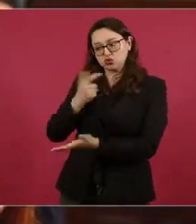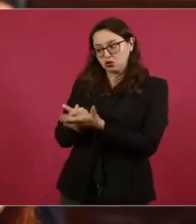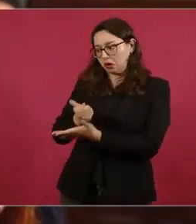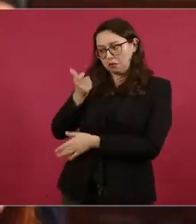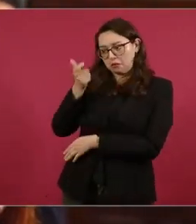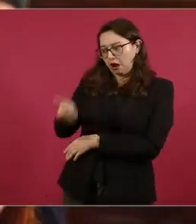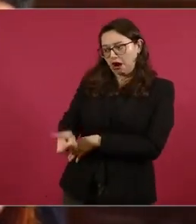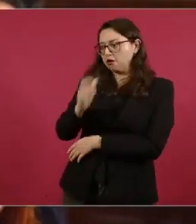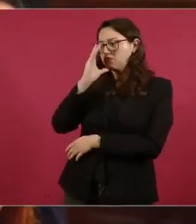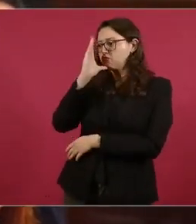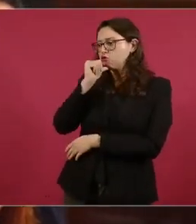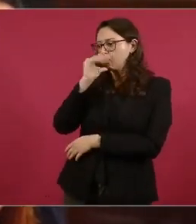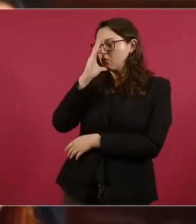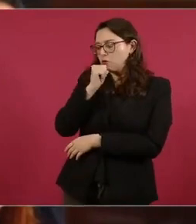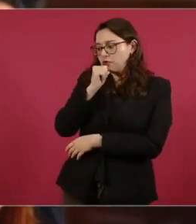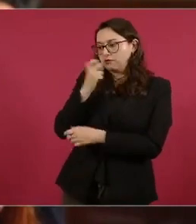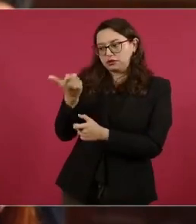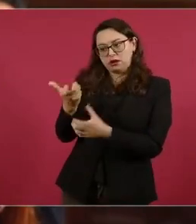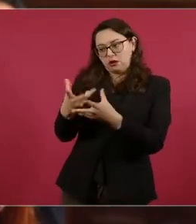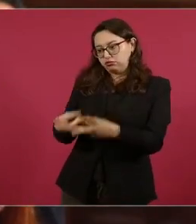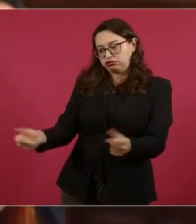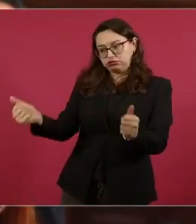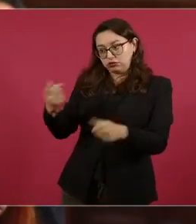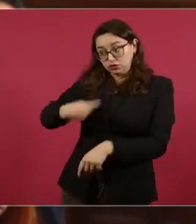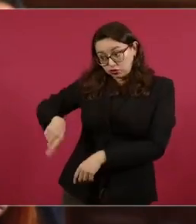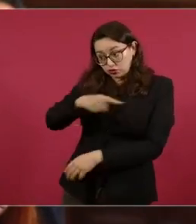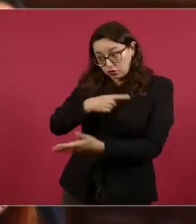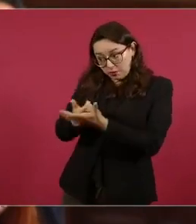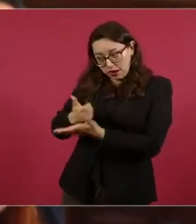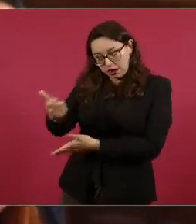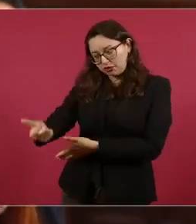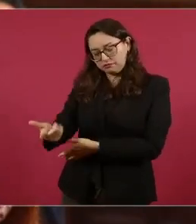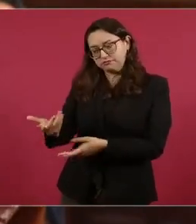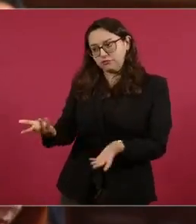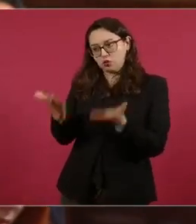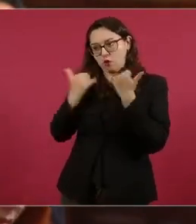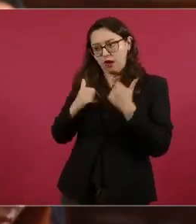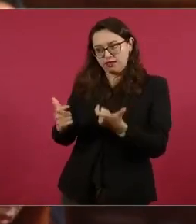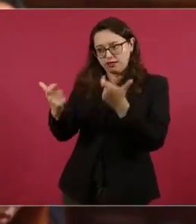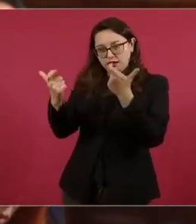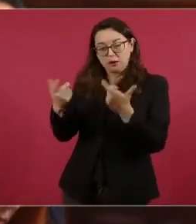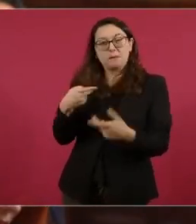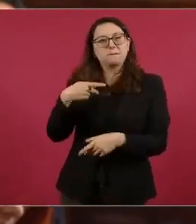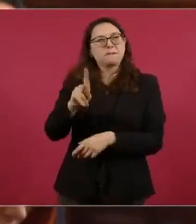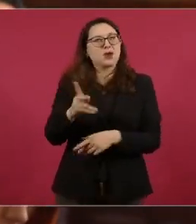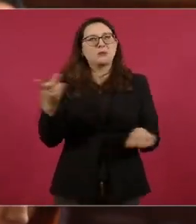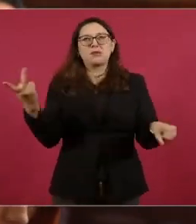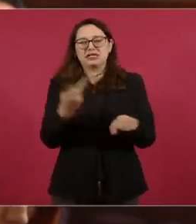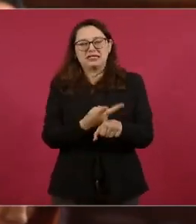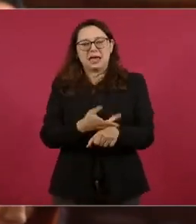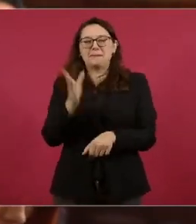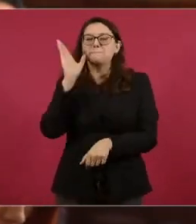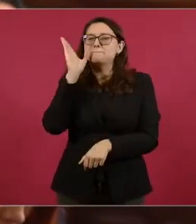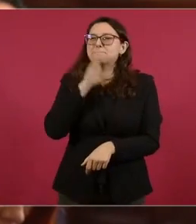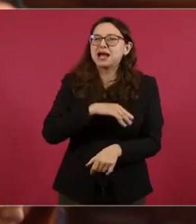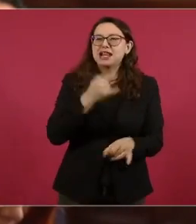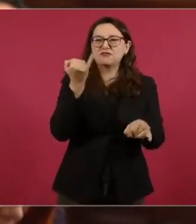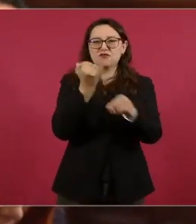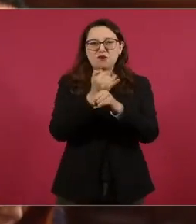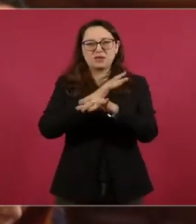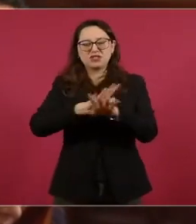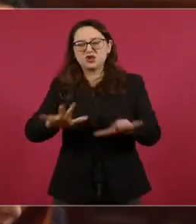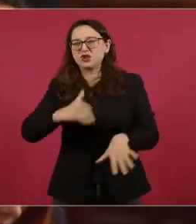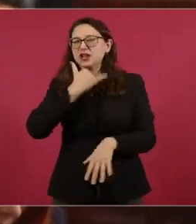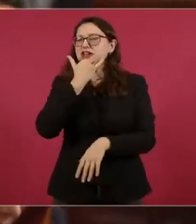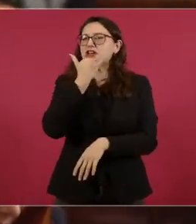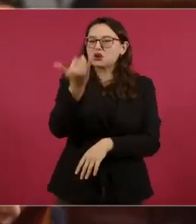eh los aradores de Ficrea pero aquí hay una mala información se creó como el famoso teléfono descompuesto porque